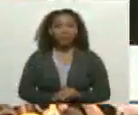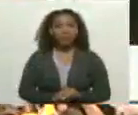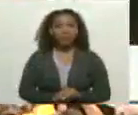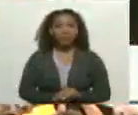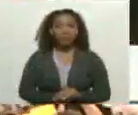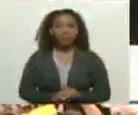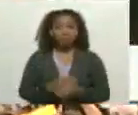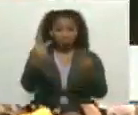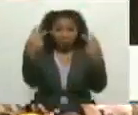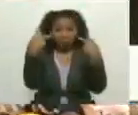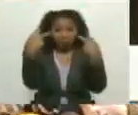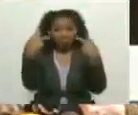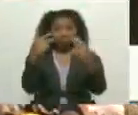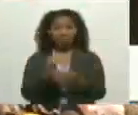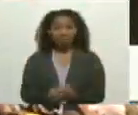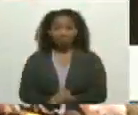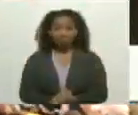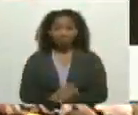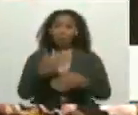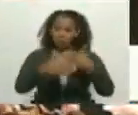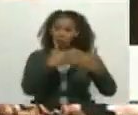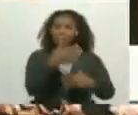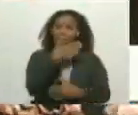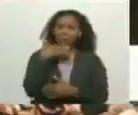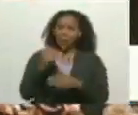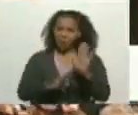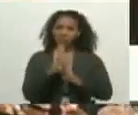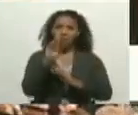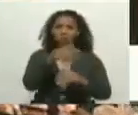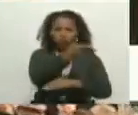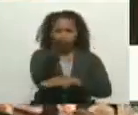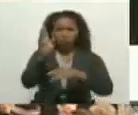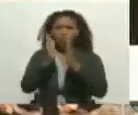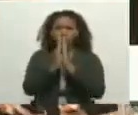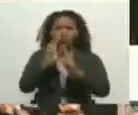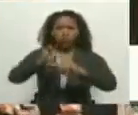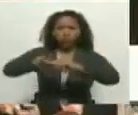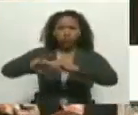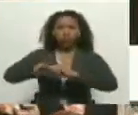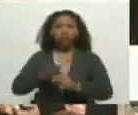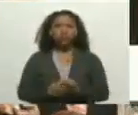Ah, no es. Vamos mejorando. Siéntese, por favor.